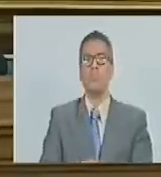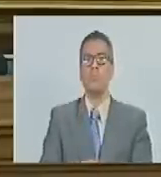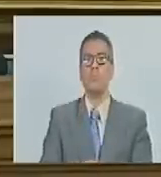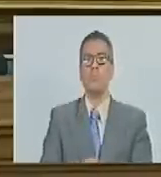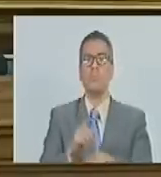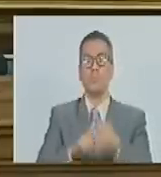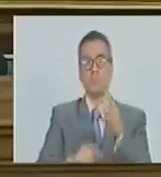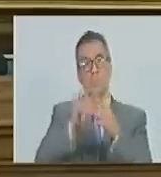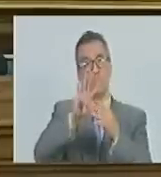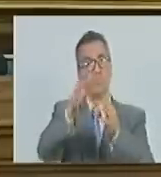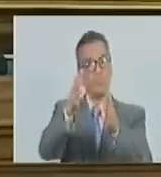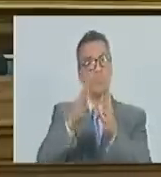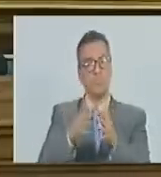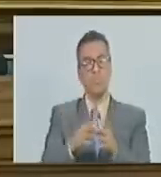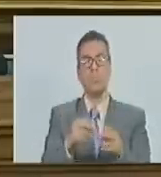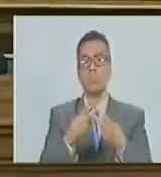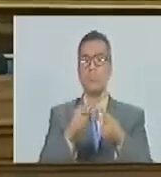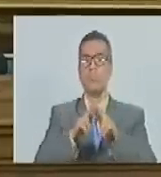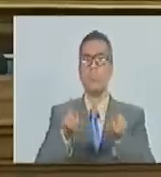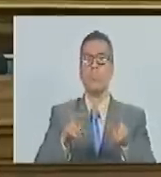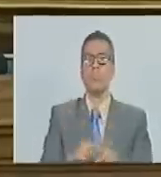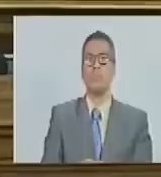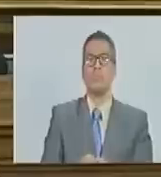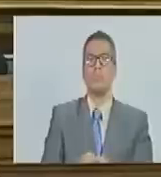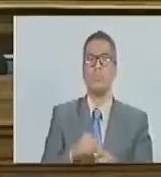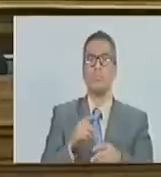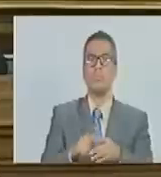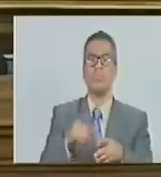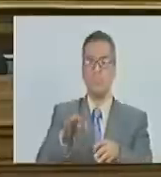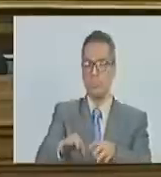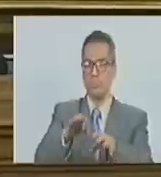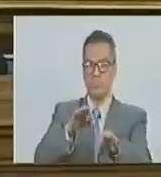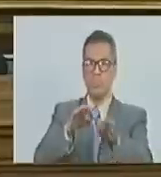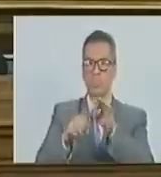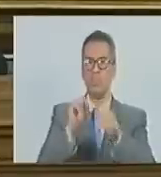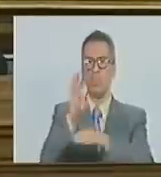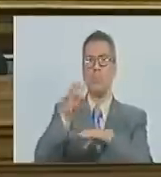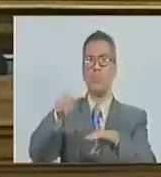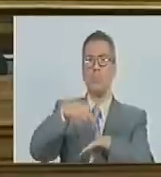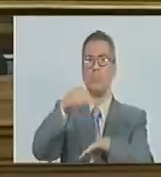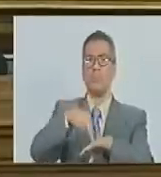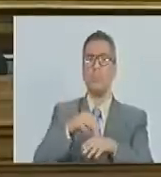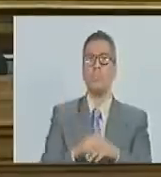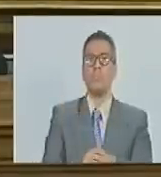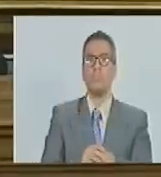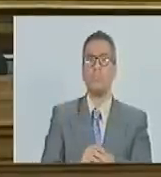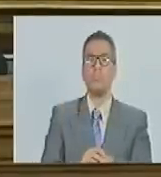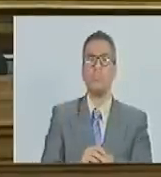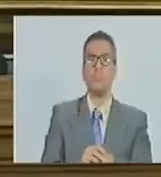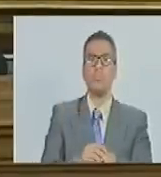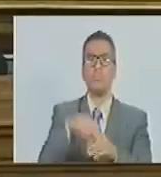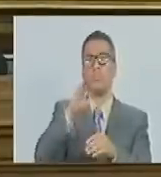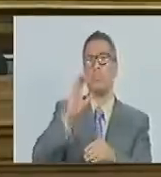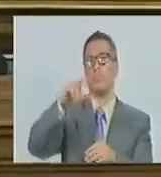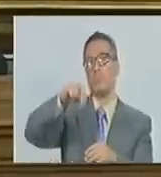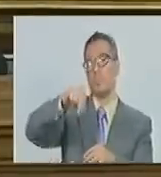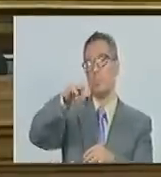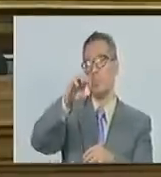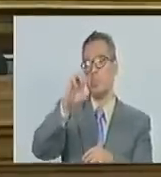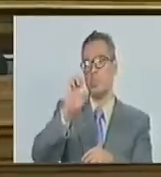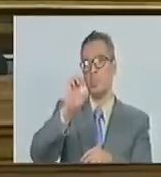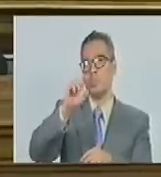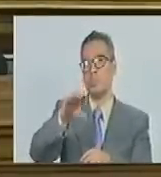La cuarta victoria de la paz fue la selección por esta Asamblea Nacional del Consejo